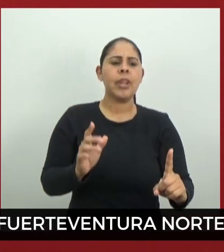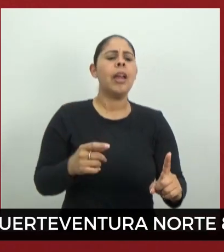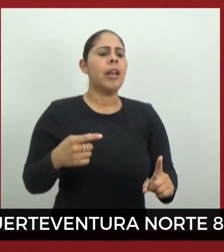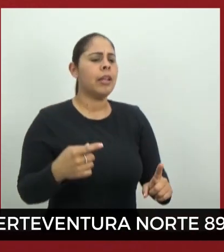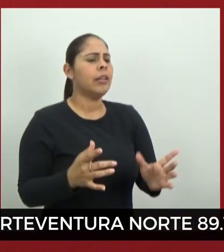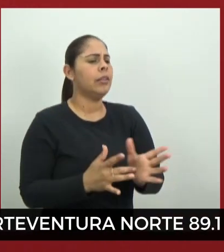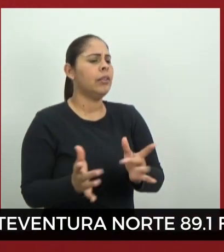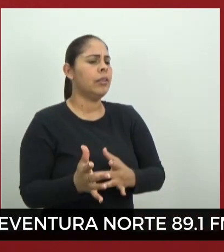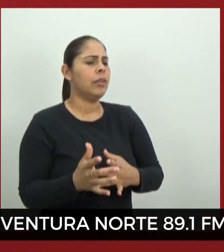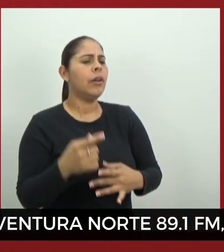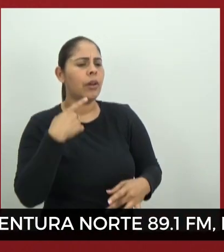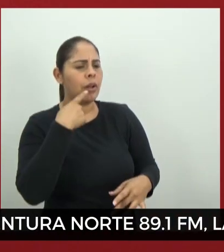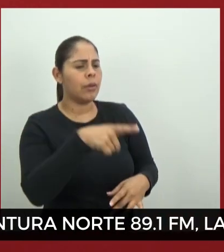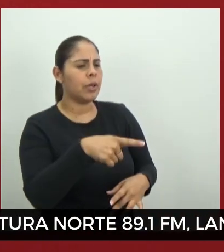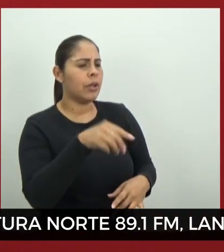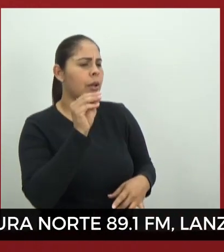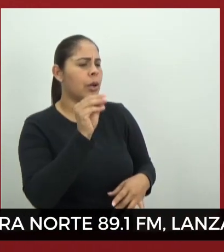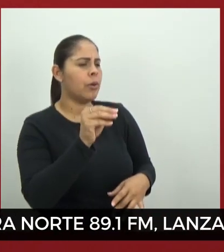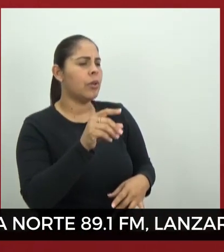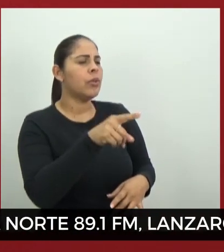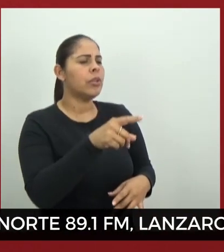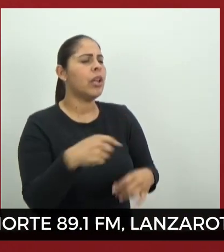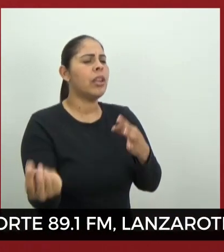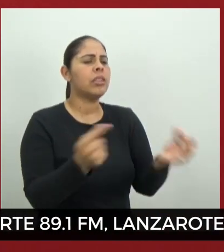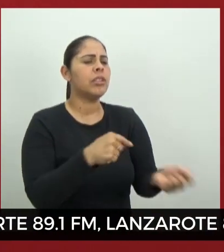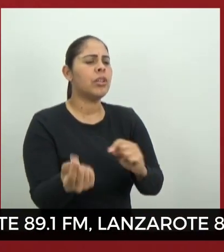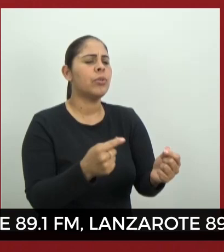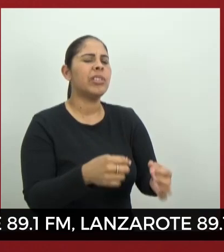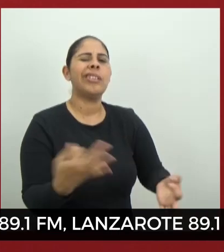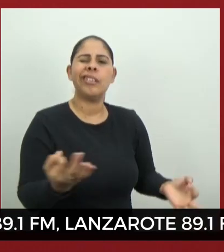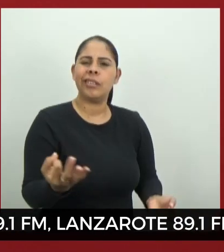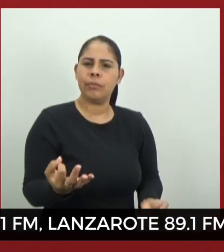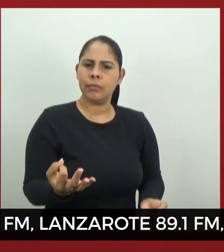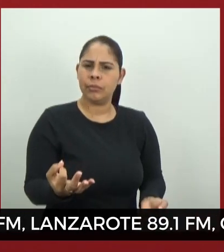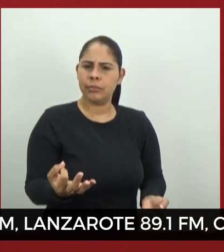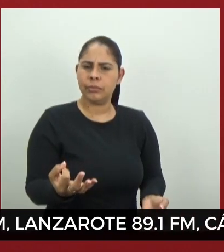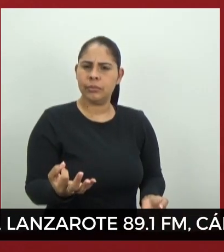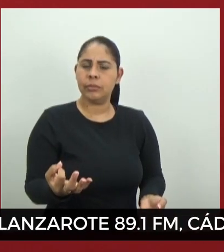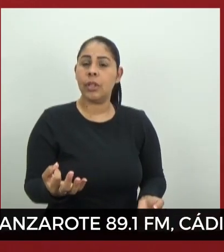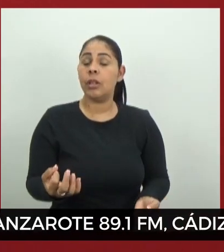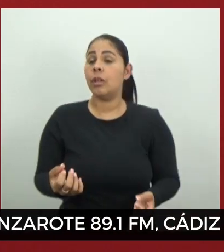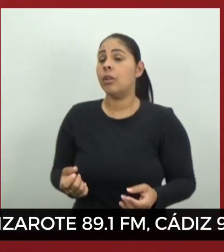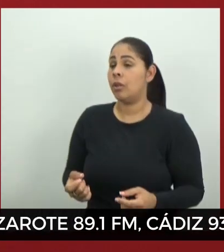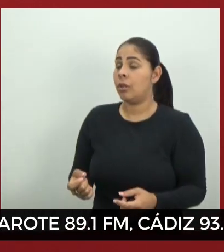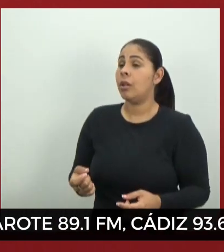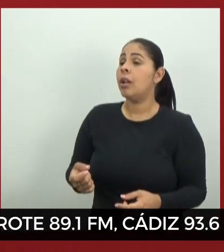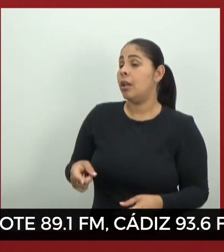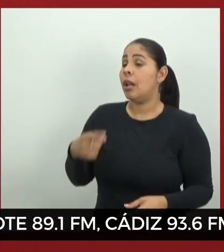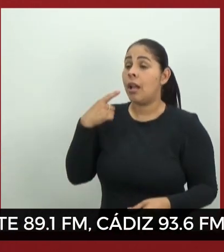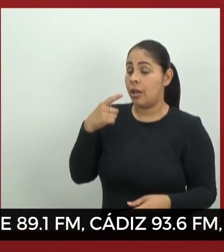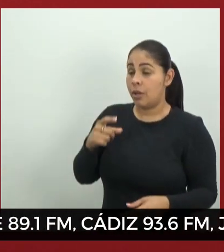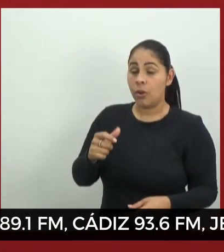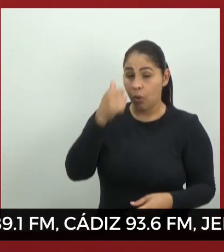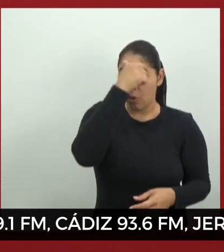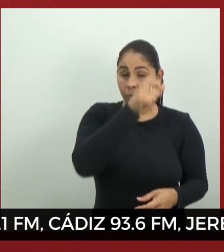ellos? Y respondiendo uno de la multitud dijo, Maestro, traje a ti mi hijo que